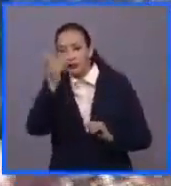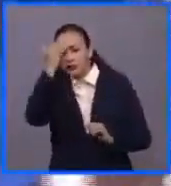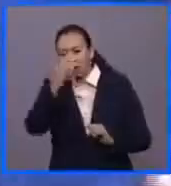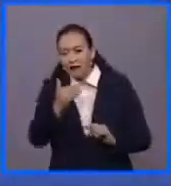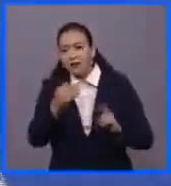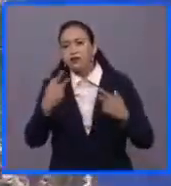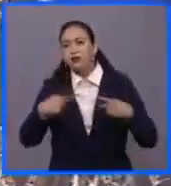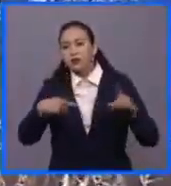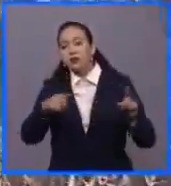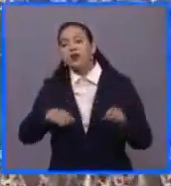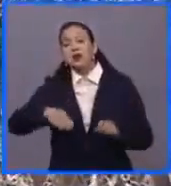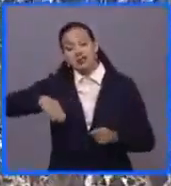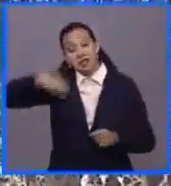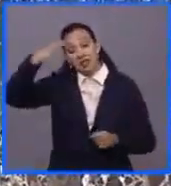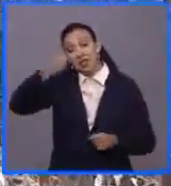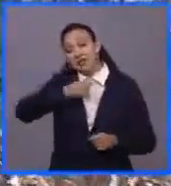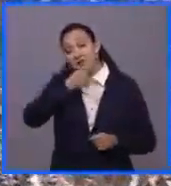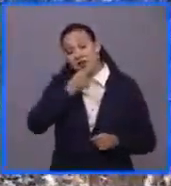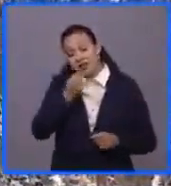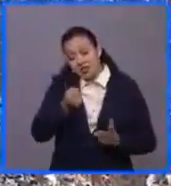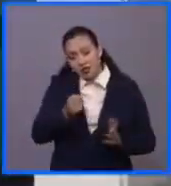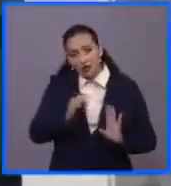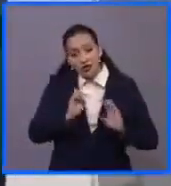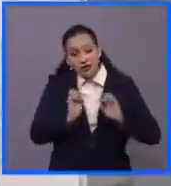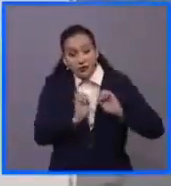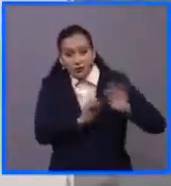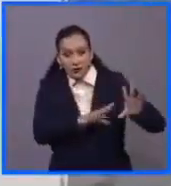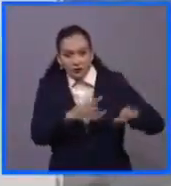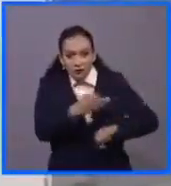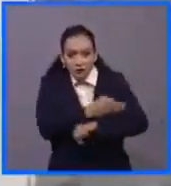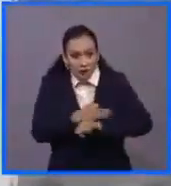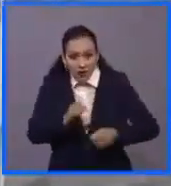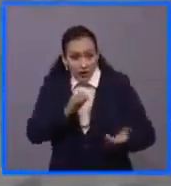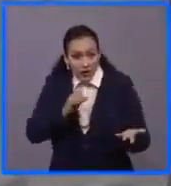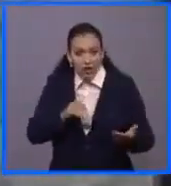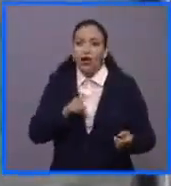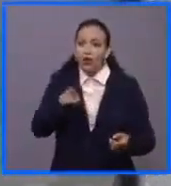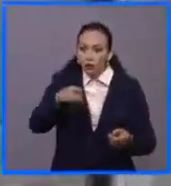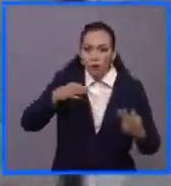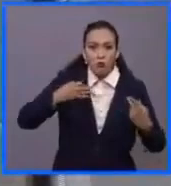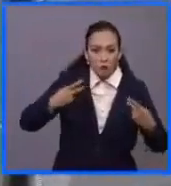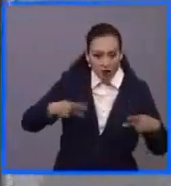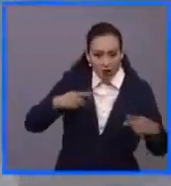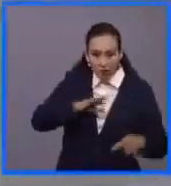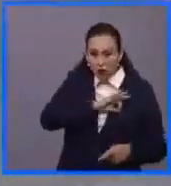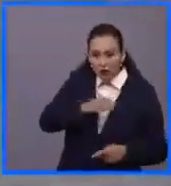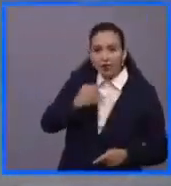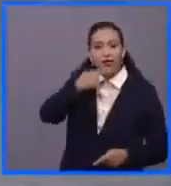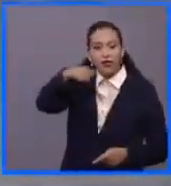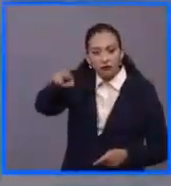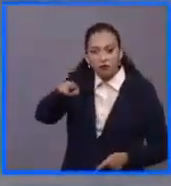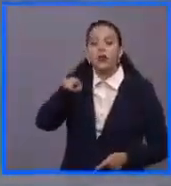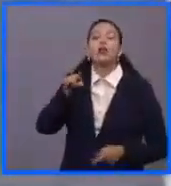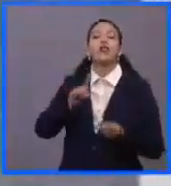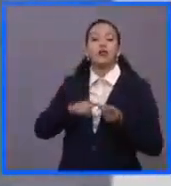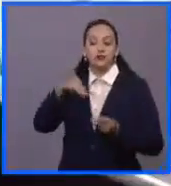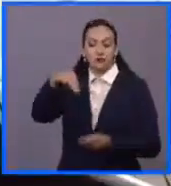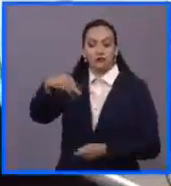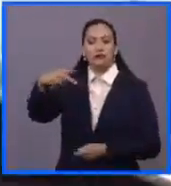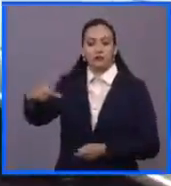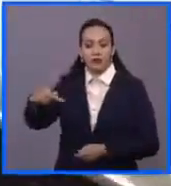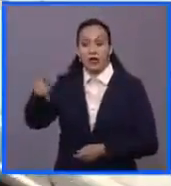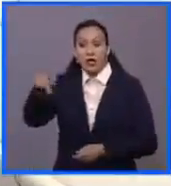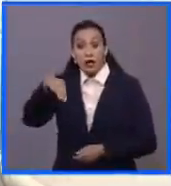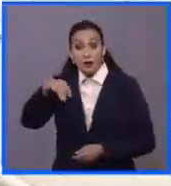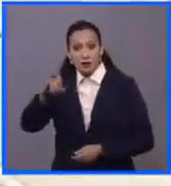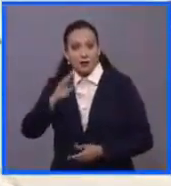de alguien que tenga la obligación legal de brindarle cuidado puede hacer la denuncia ante el Ministerio Público, quien está obligado a